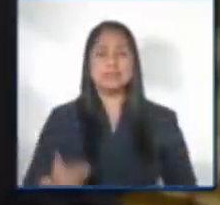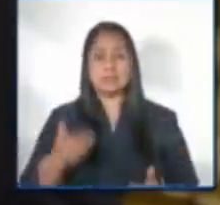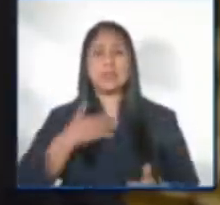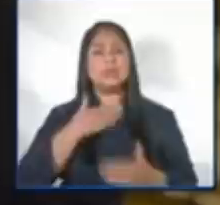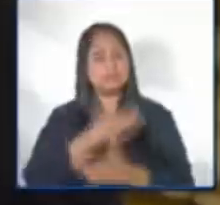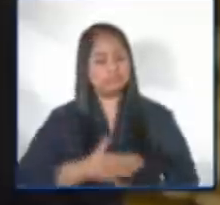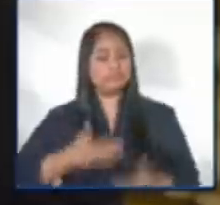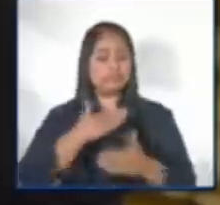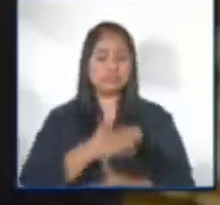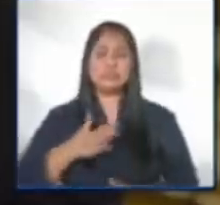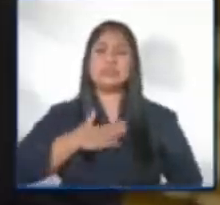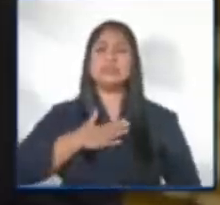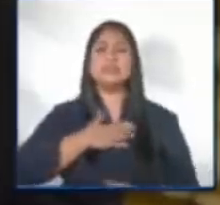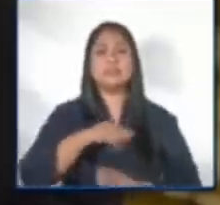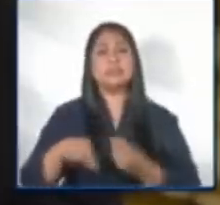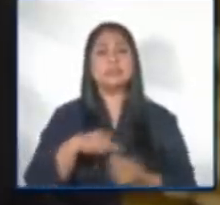familia.